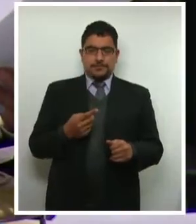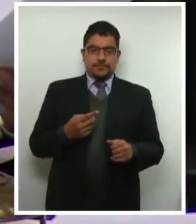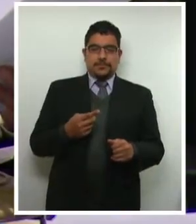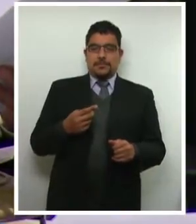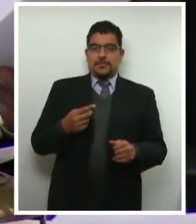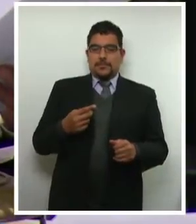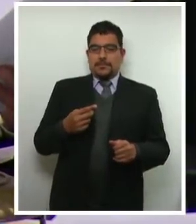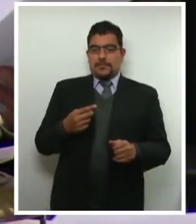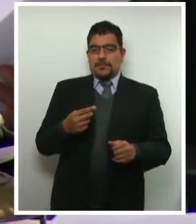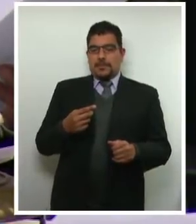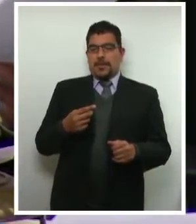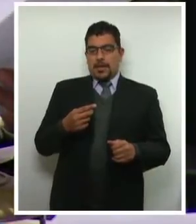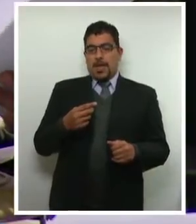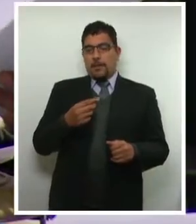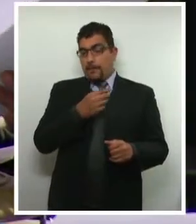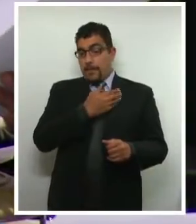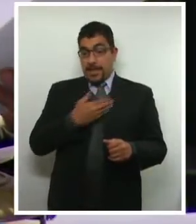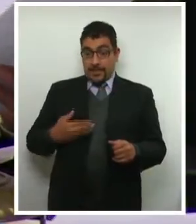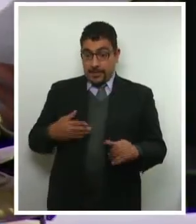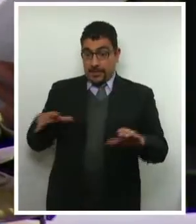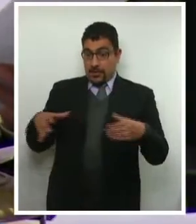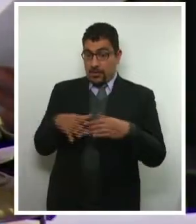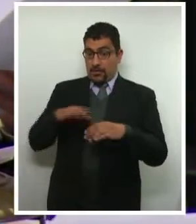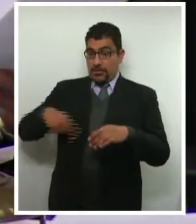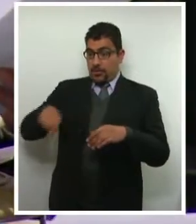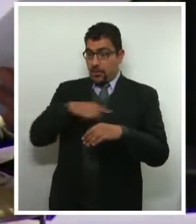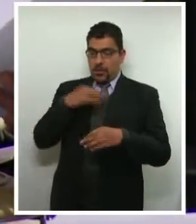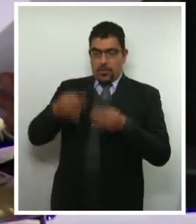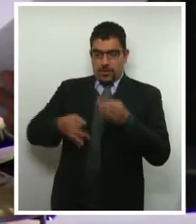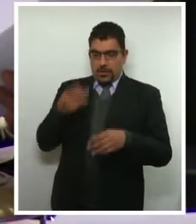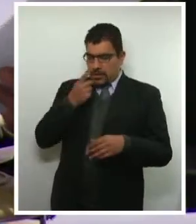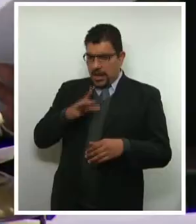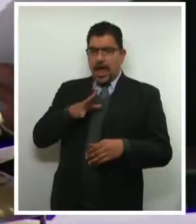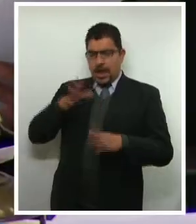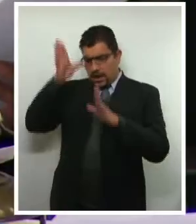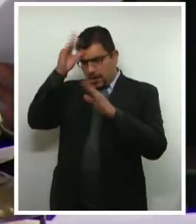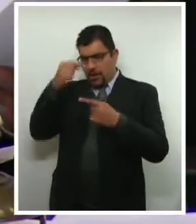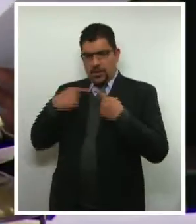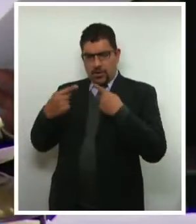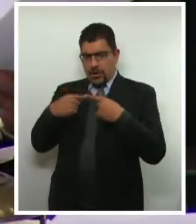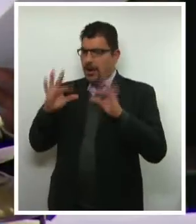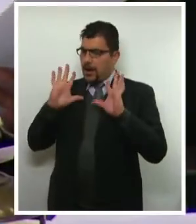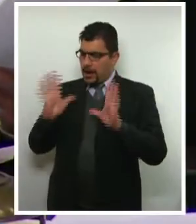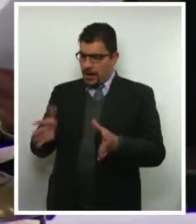presidente de la Comisión de Justicia nos dice que ya hay acuerdo en el